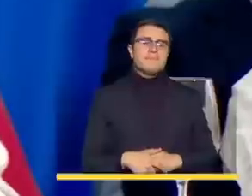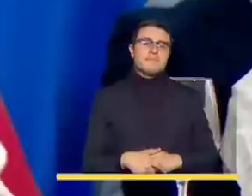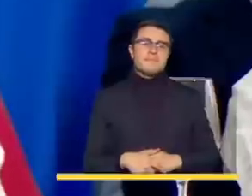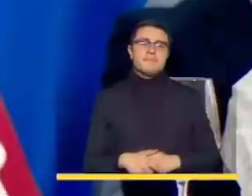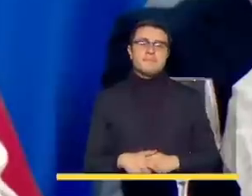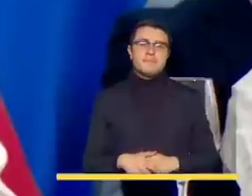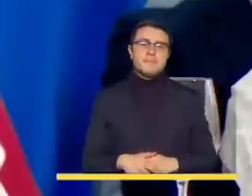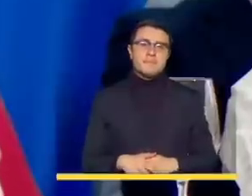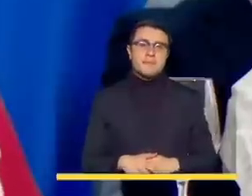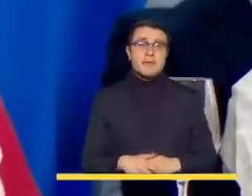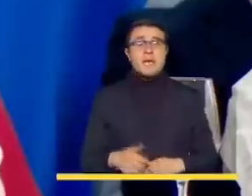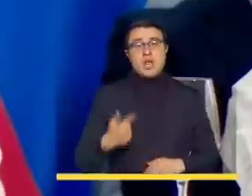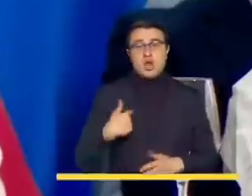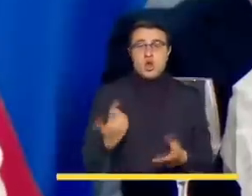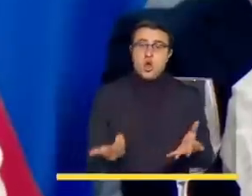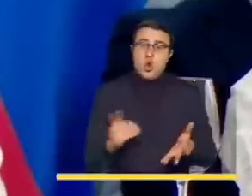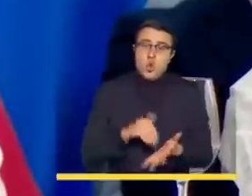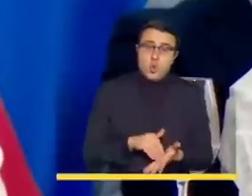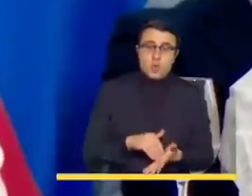Ya dije y repito,